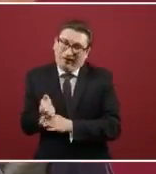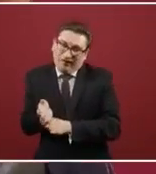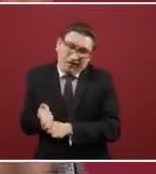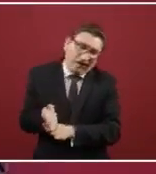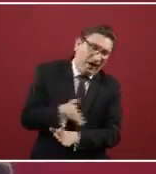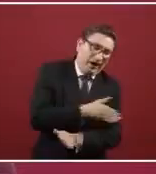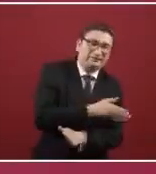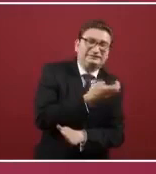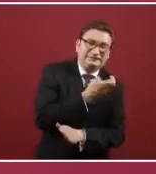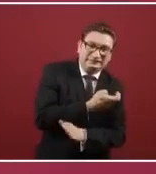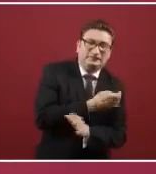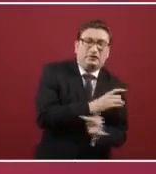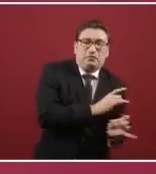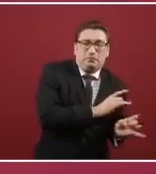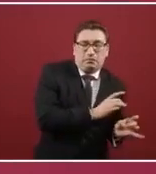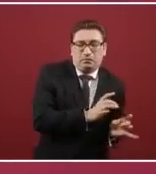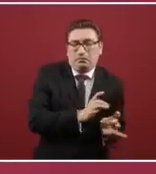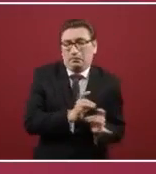la manera de controlar